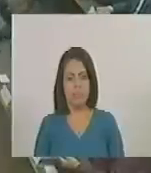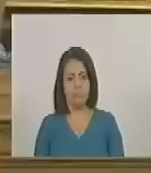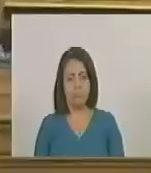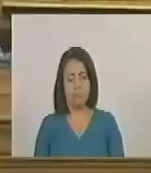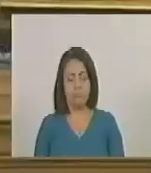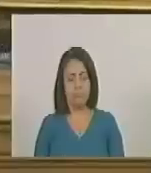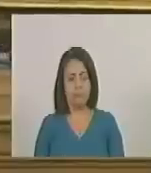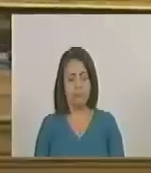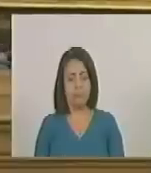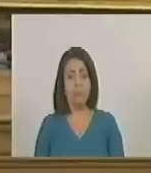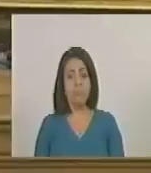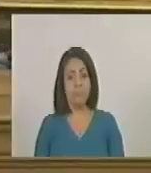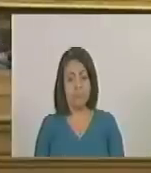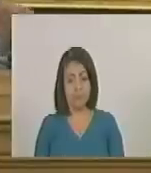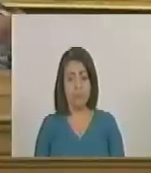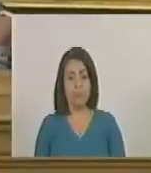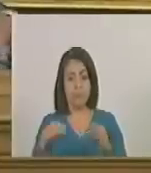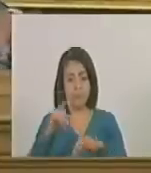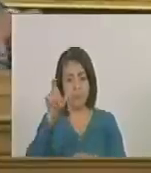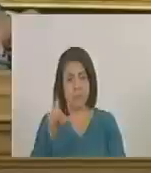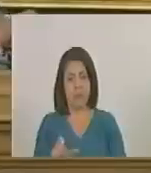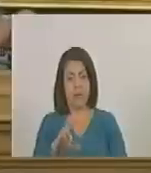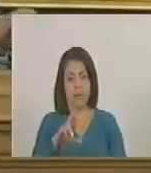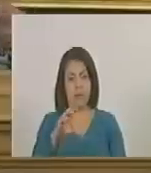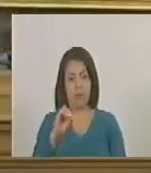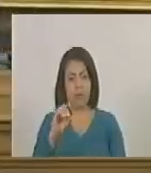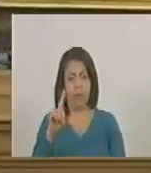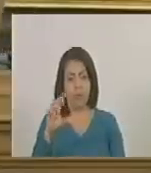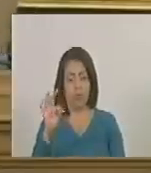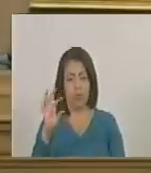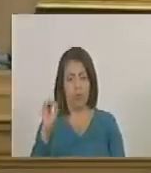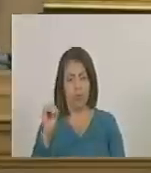Voy a dejar para que presente el acuerdo al diputado Rodolfo Crespo.